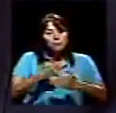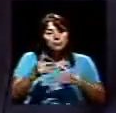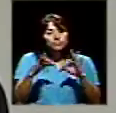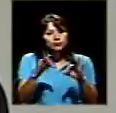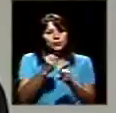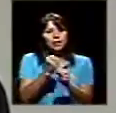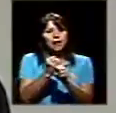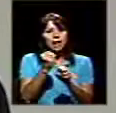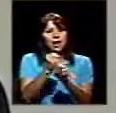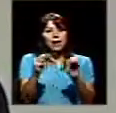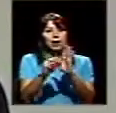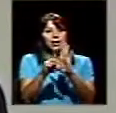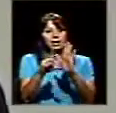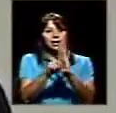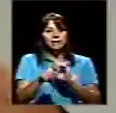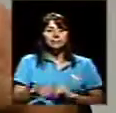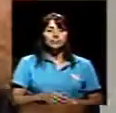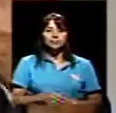legislativa.